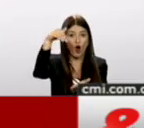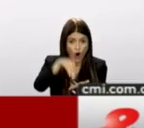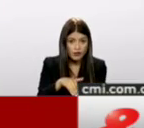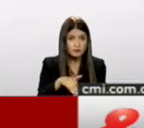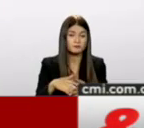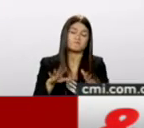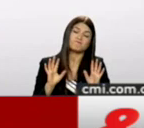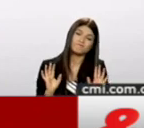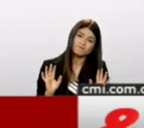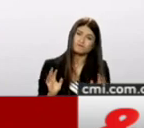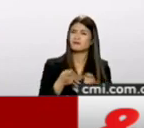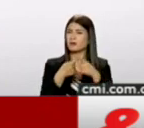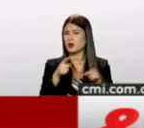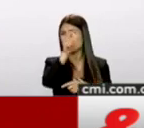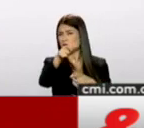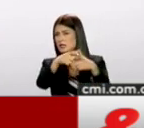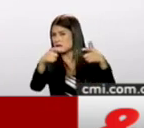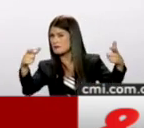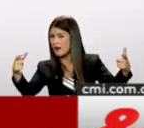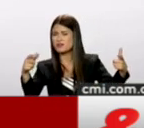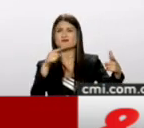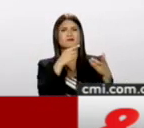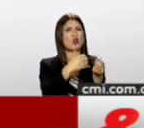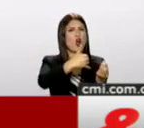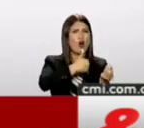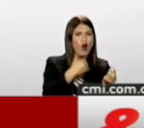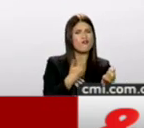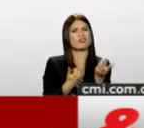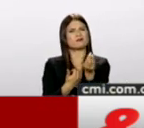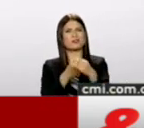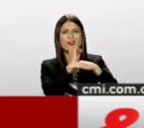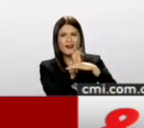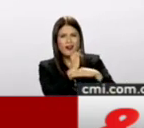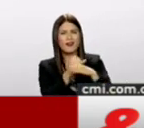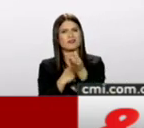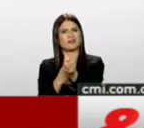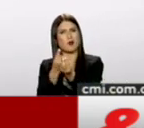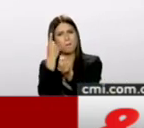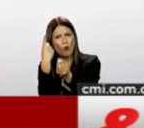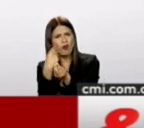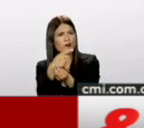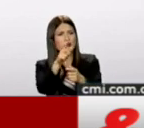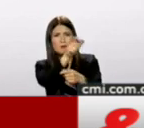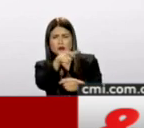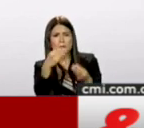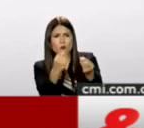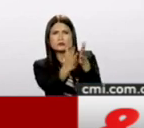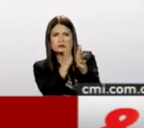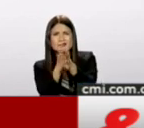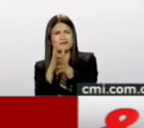La inmensa mayoría de los sectores de la sociedad civil, los jóvenes, la iglesia, sectores políticos han señalado su